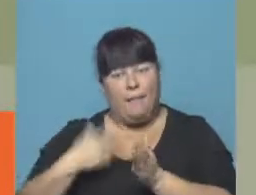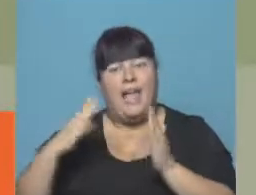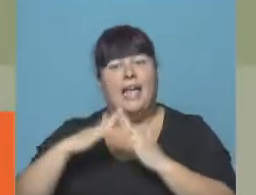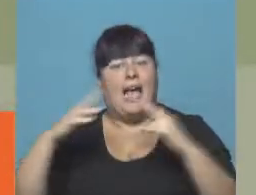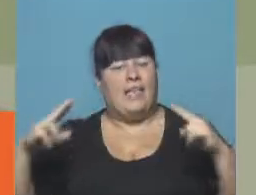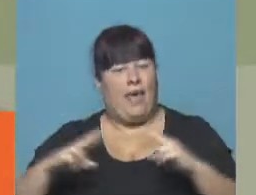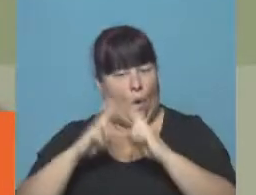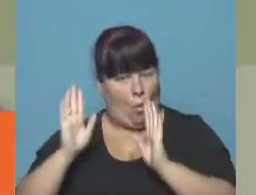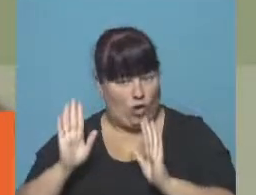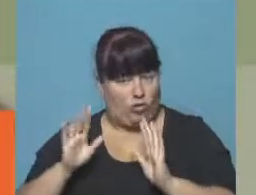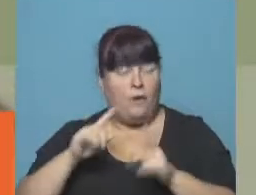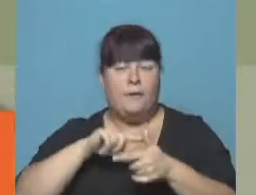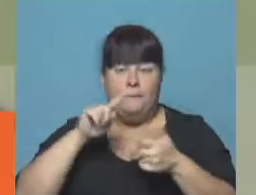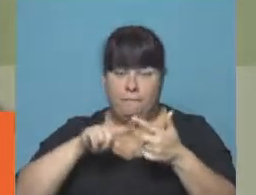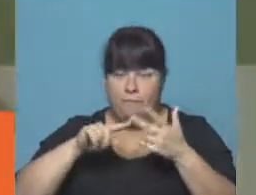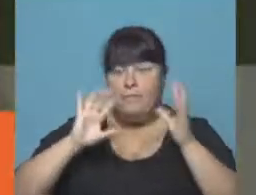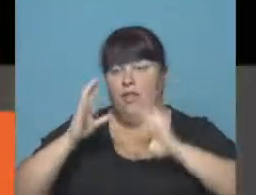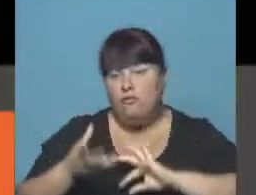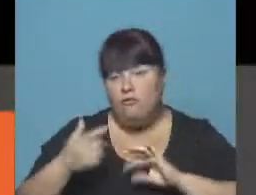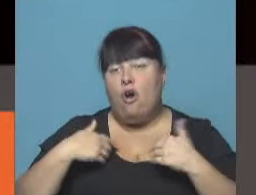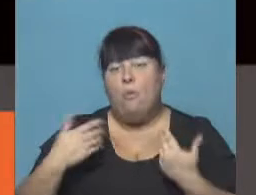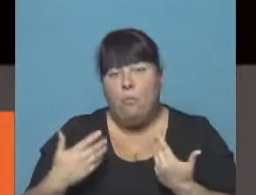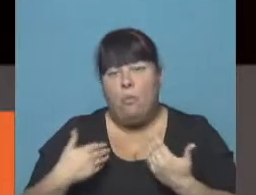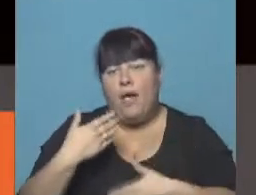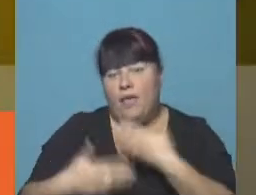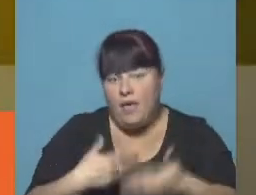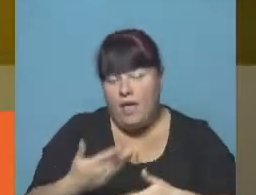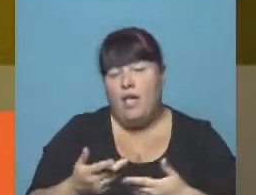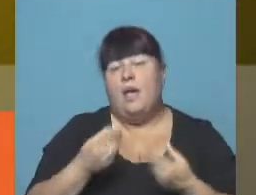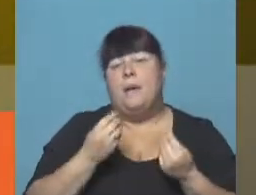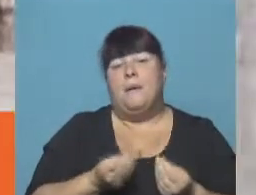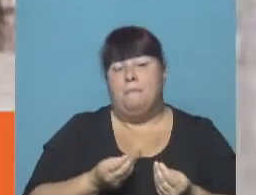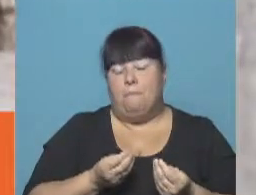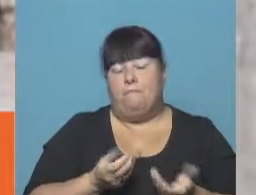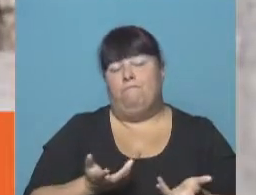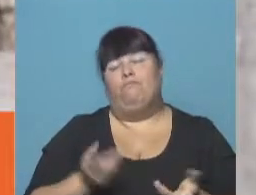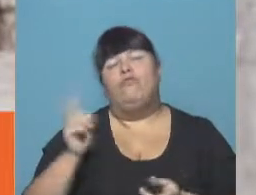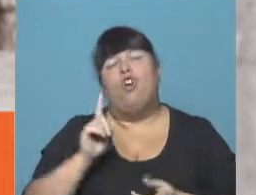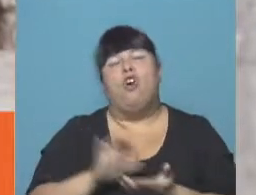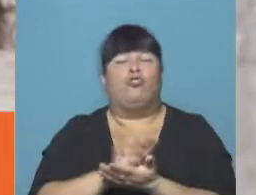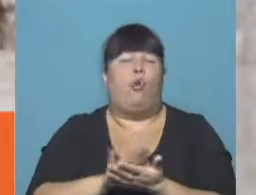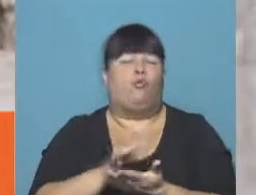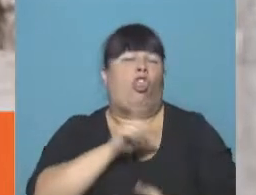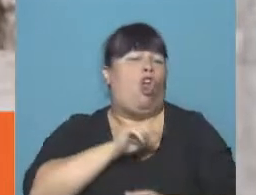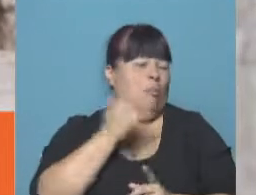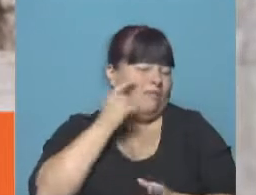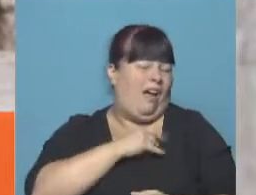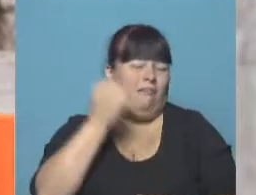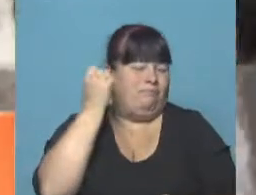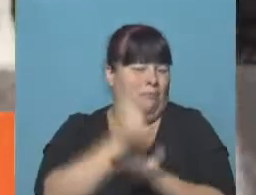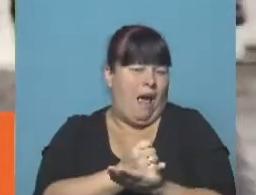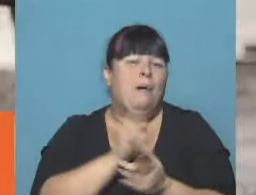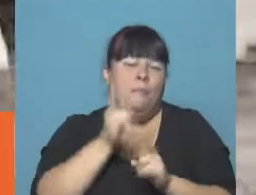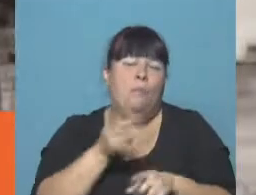del Encuentro. Estos son los mecanismos que podemos llevar a cabo para no remediar el dolor, pero sí proteger a